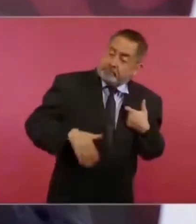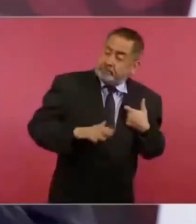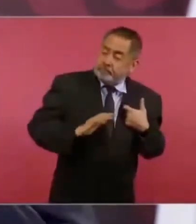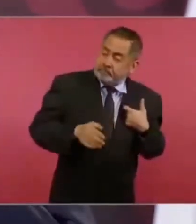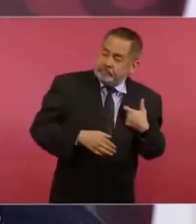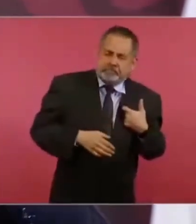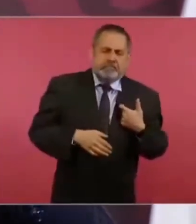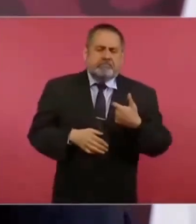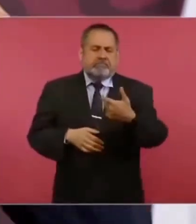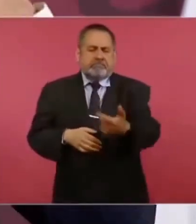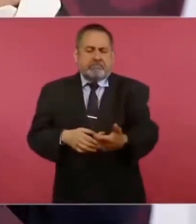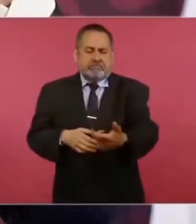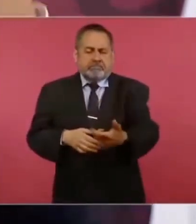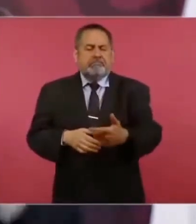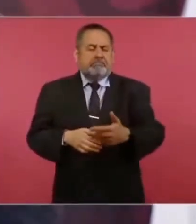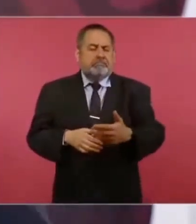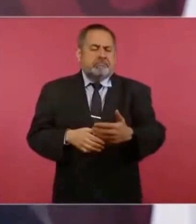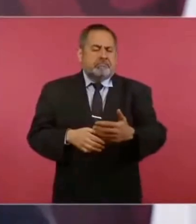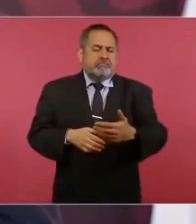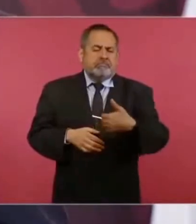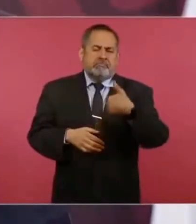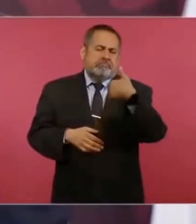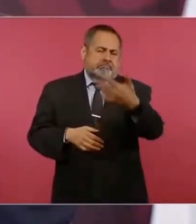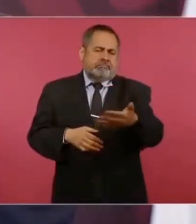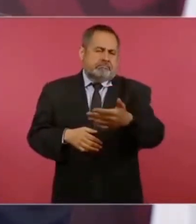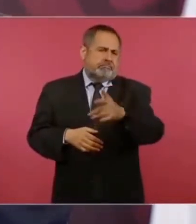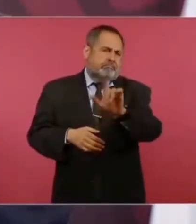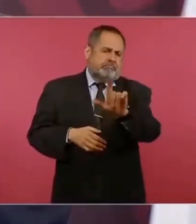Te doy 1,000 pesos y te la devuelvo el lunes.